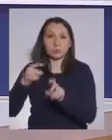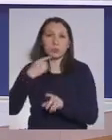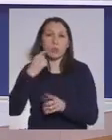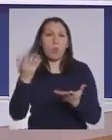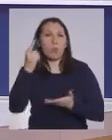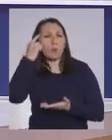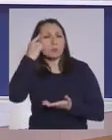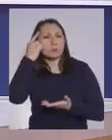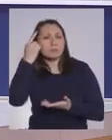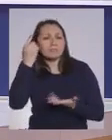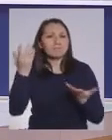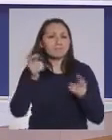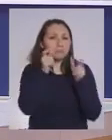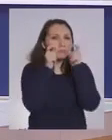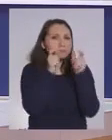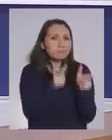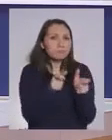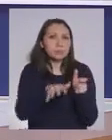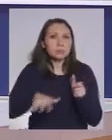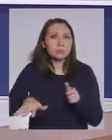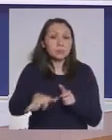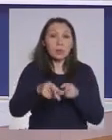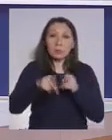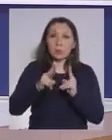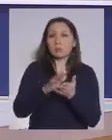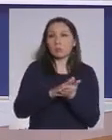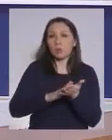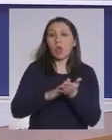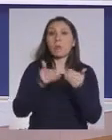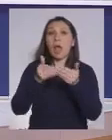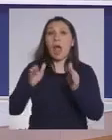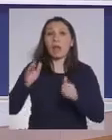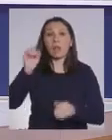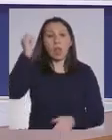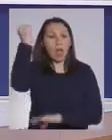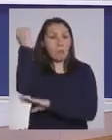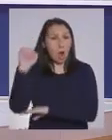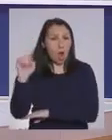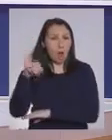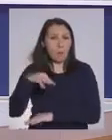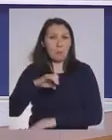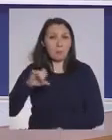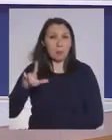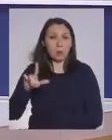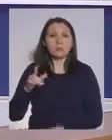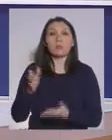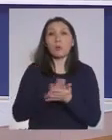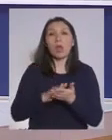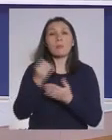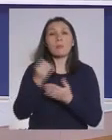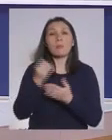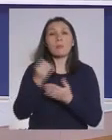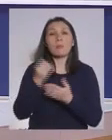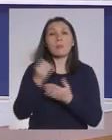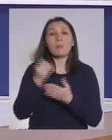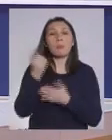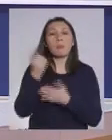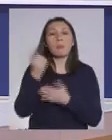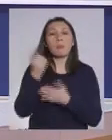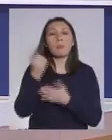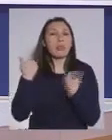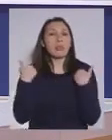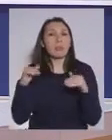piensa es fiscalizar también esto está permitido por ejemplo la apertura de los moldes hoy hemos visto que ya molt sport por ejemplo comenzó una